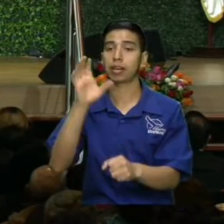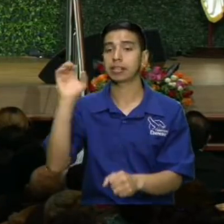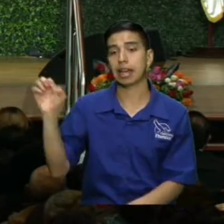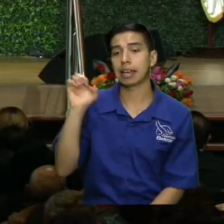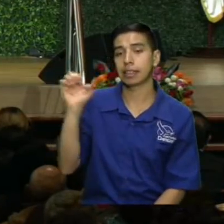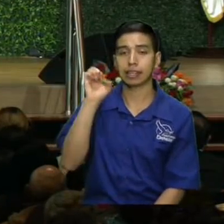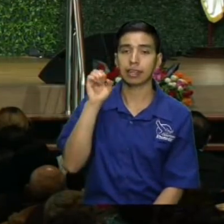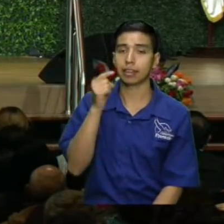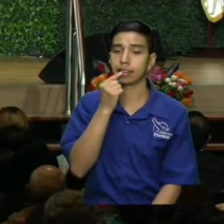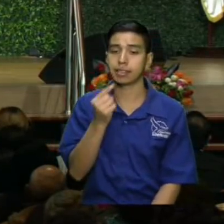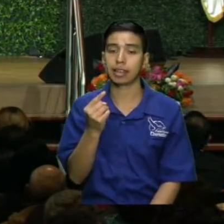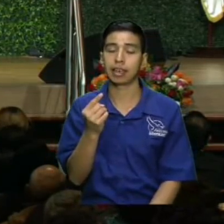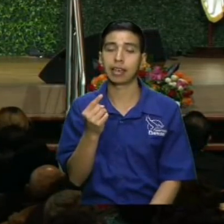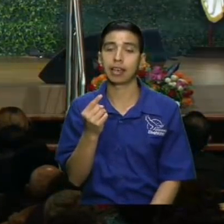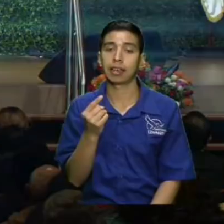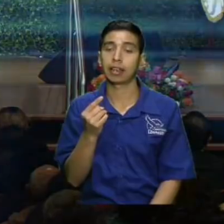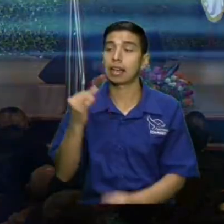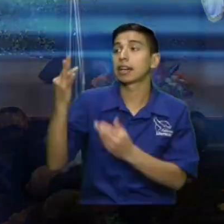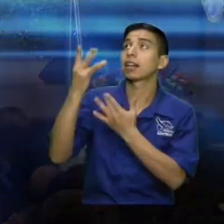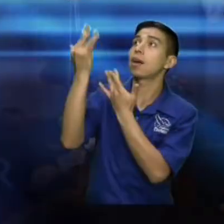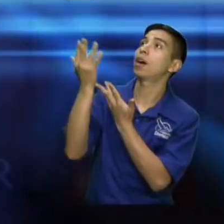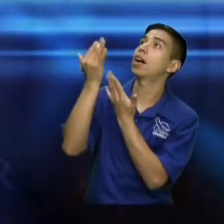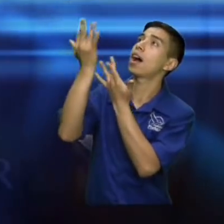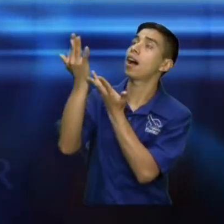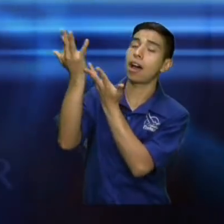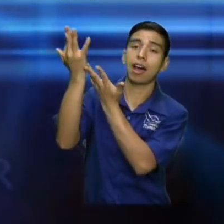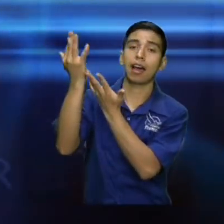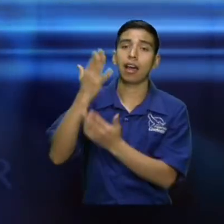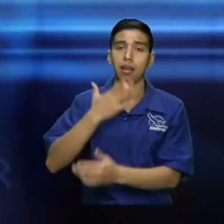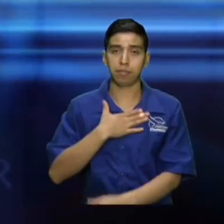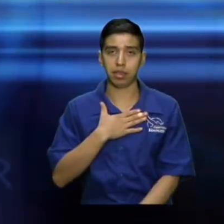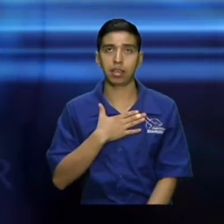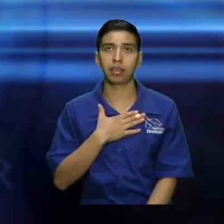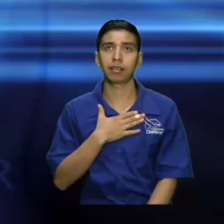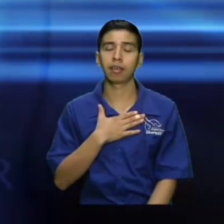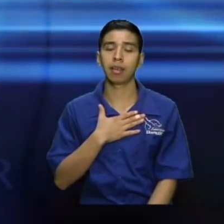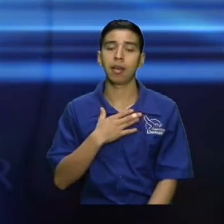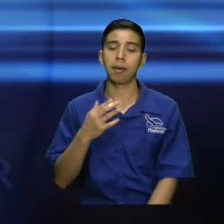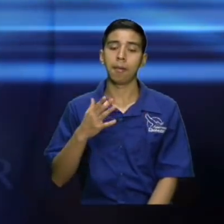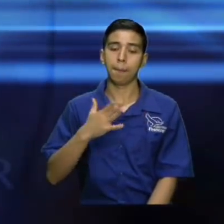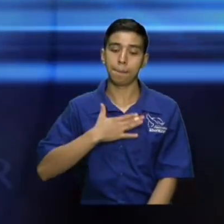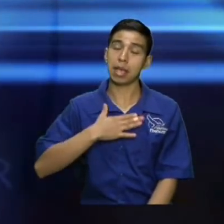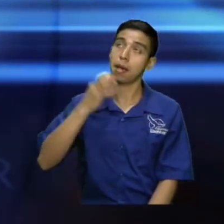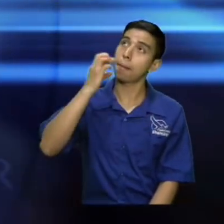mí. Mi Padre eres tú.